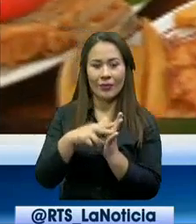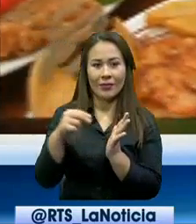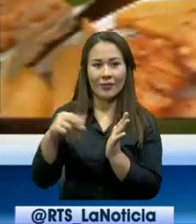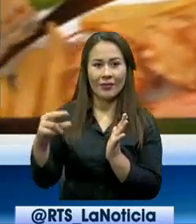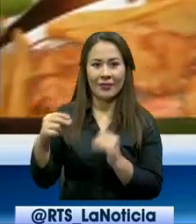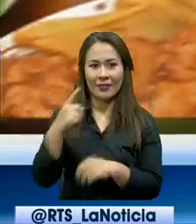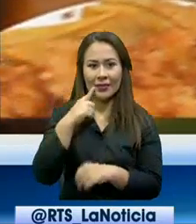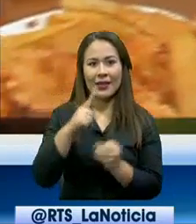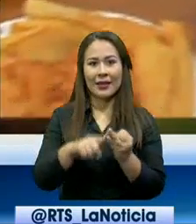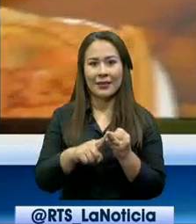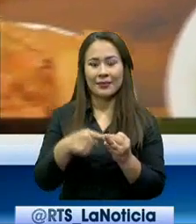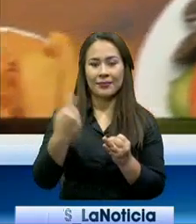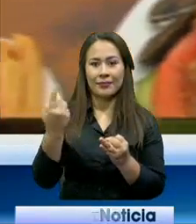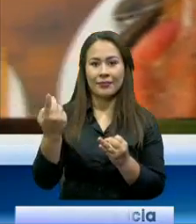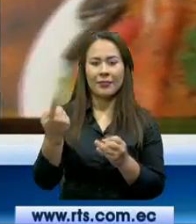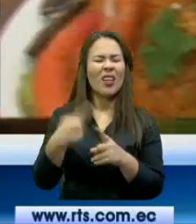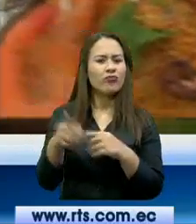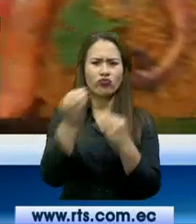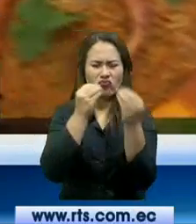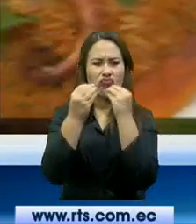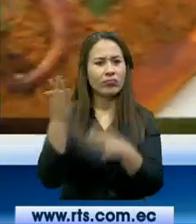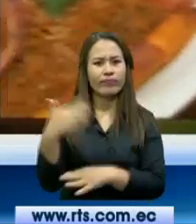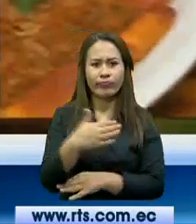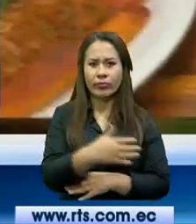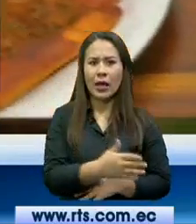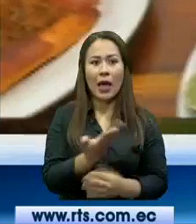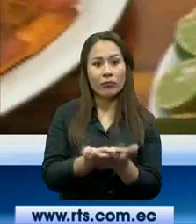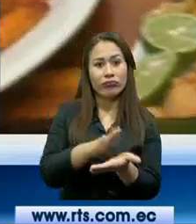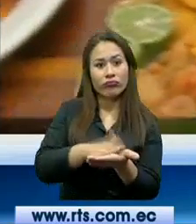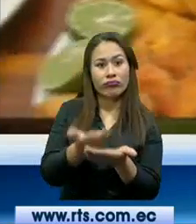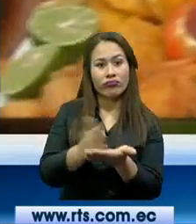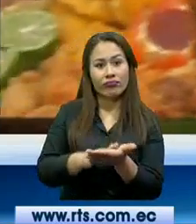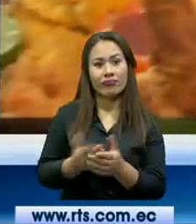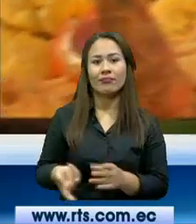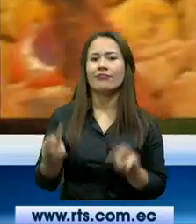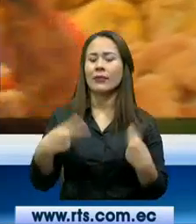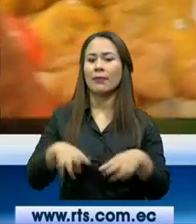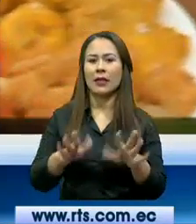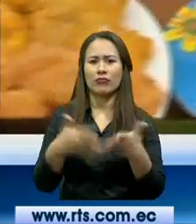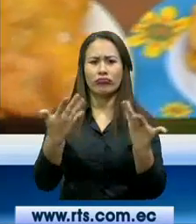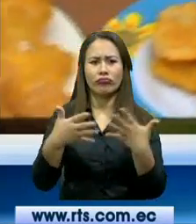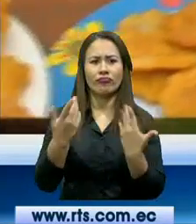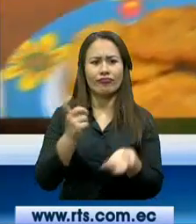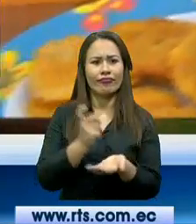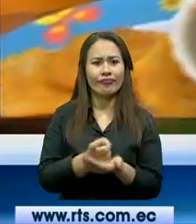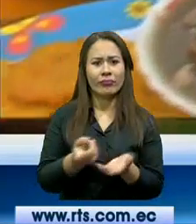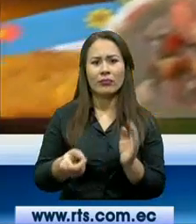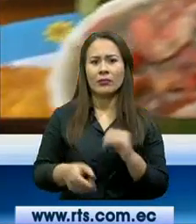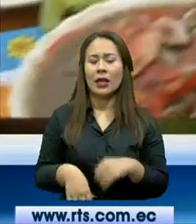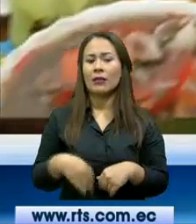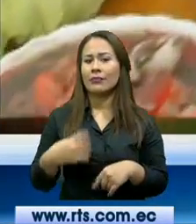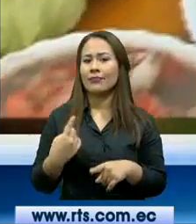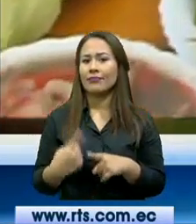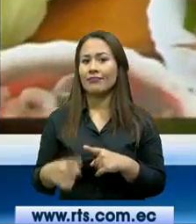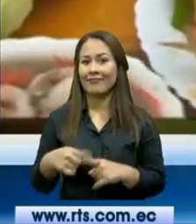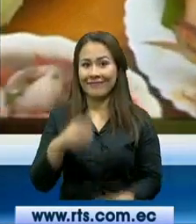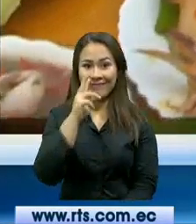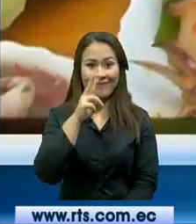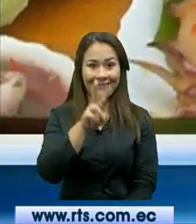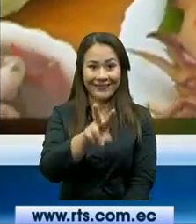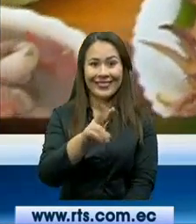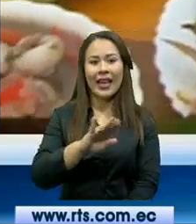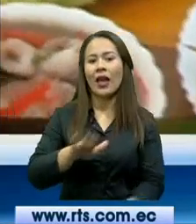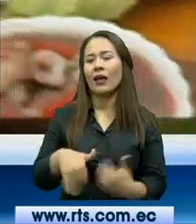de marisco, pescado asado y así un sinnúmero de variedad que se prepara en cada una de